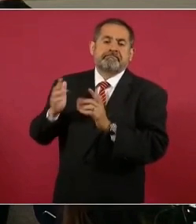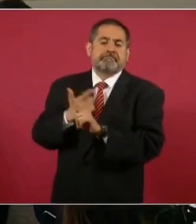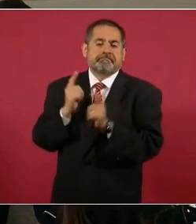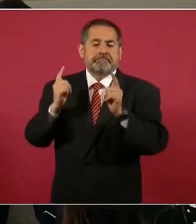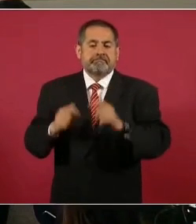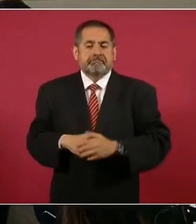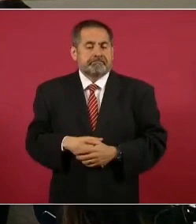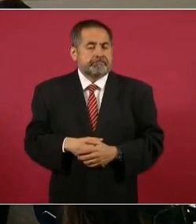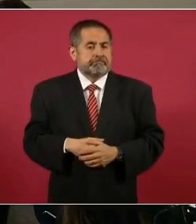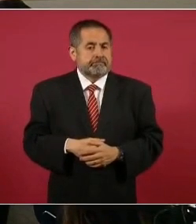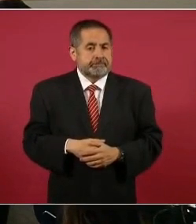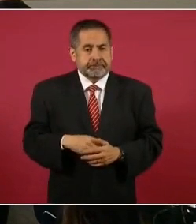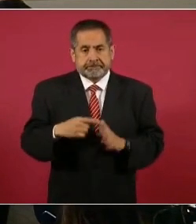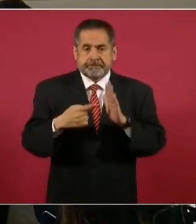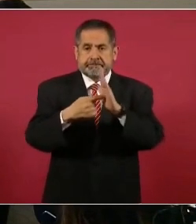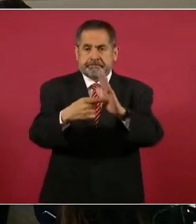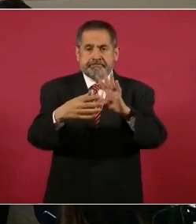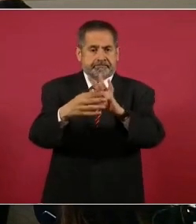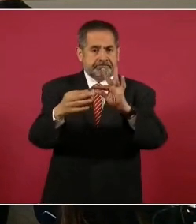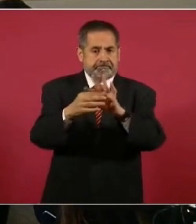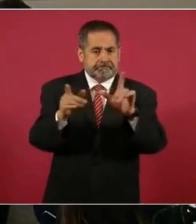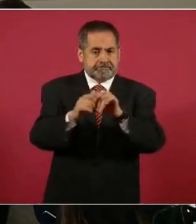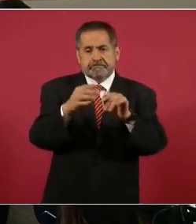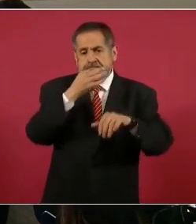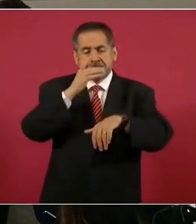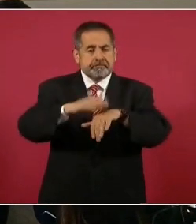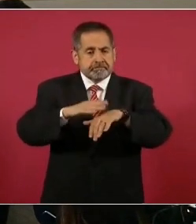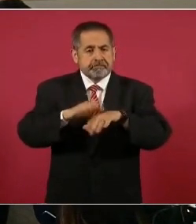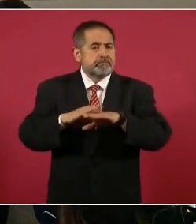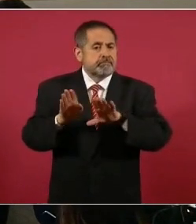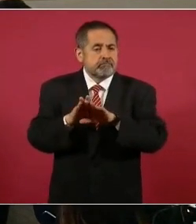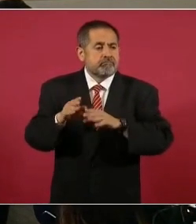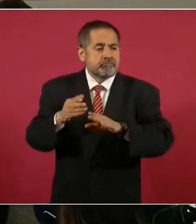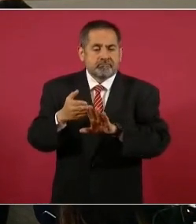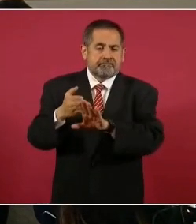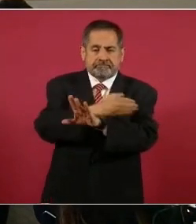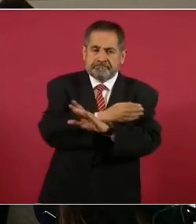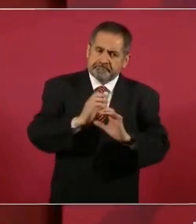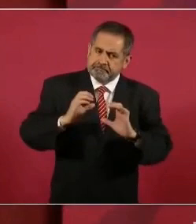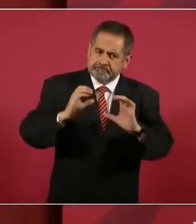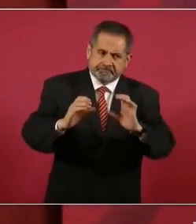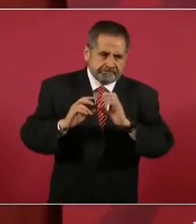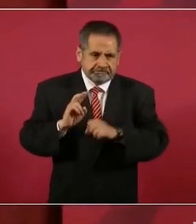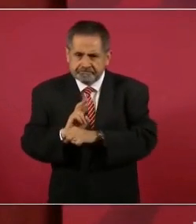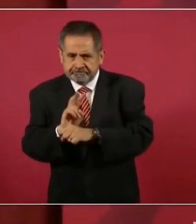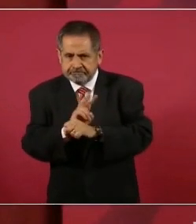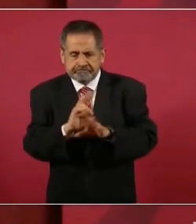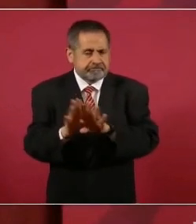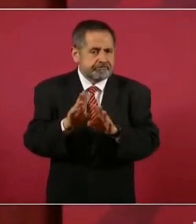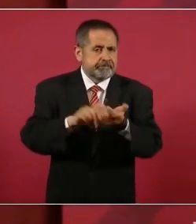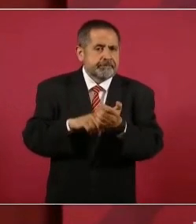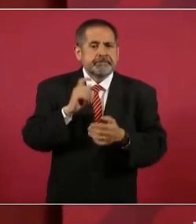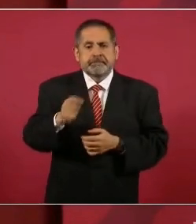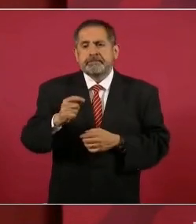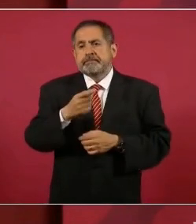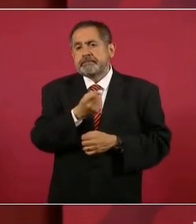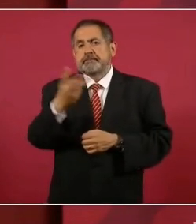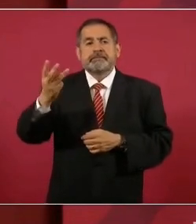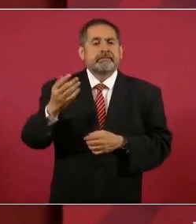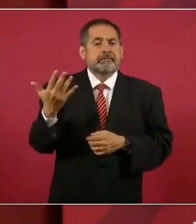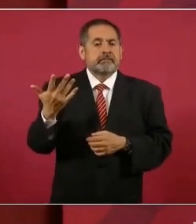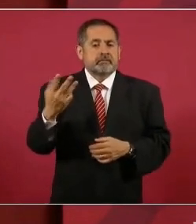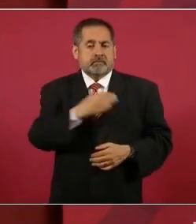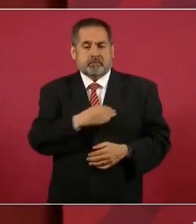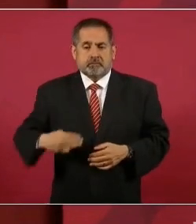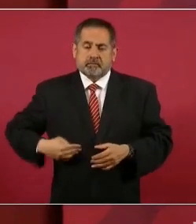solamente mencionar a grandes rasgos las acciones de prevención que se llevan a cabo en los 50 municipios